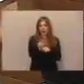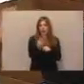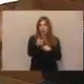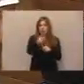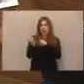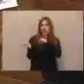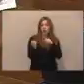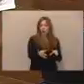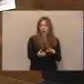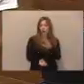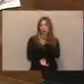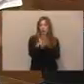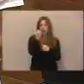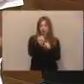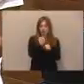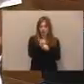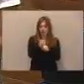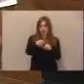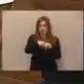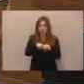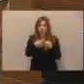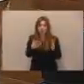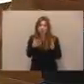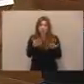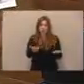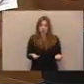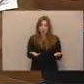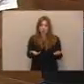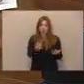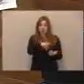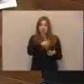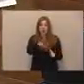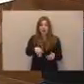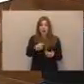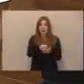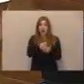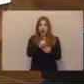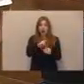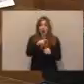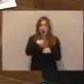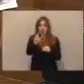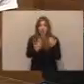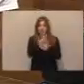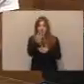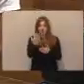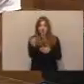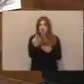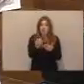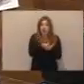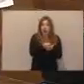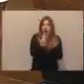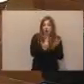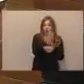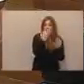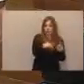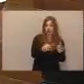a la creación de traballo y, en su lugar, pues eso, se está pagando xornada extraordinaria cuando se podría estar pagando xornada ordinaria, a